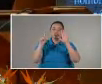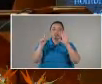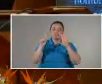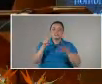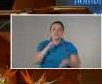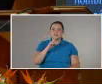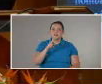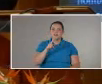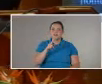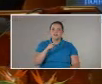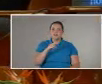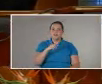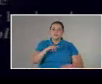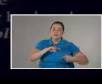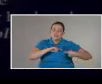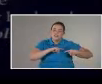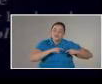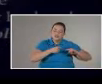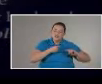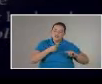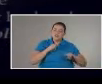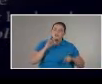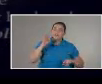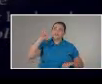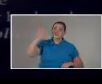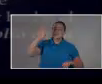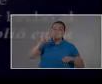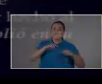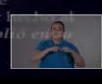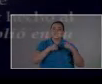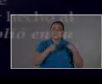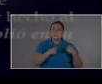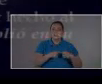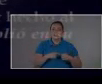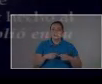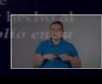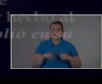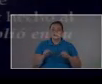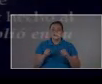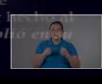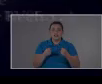dolió en su corazón a Dios haber hecho al hombre.